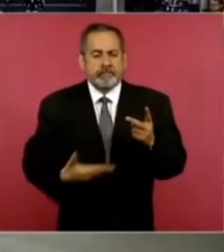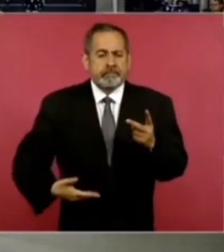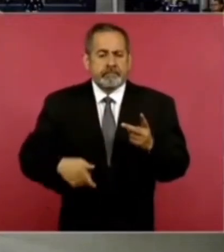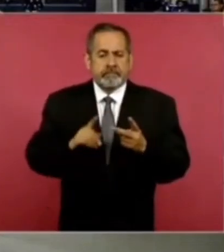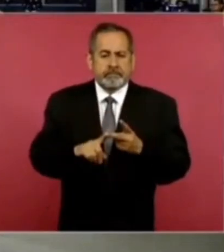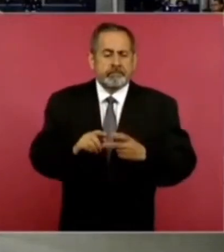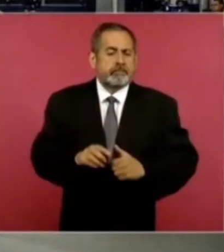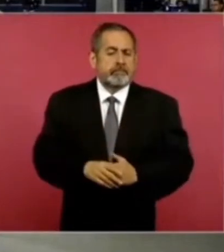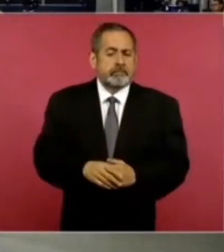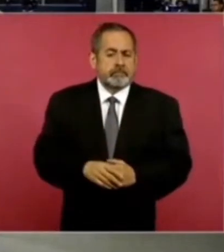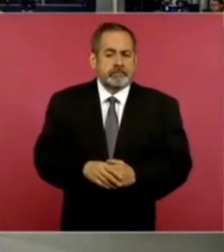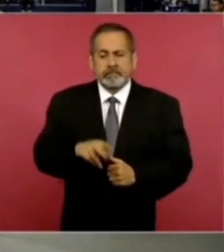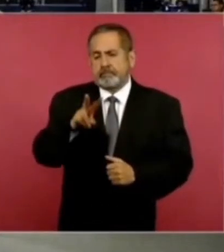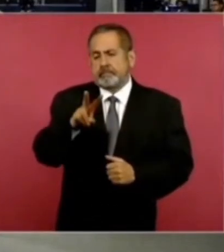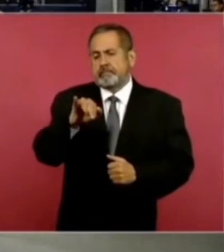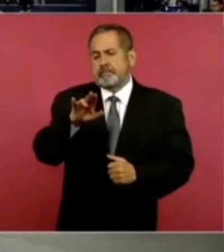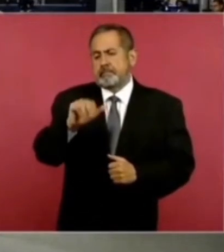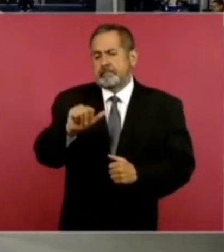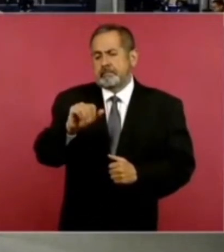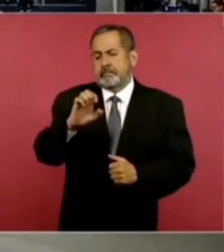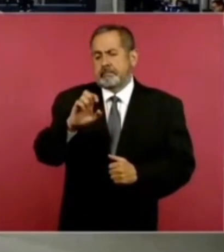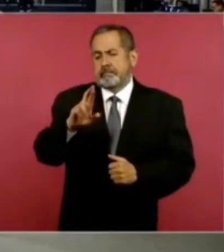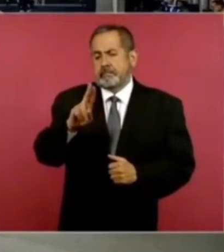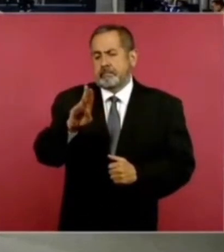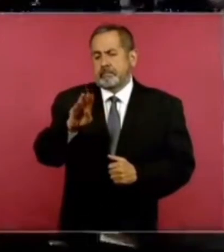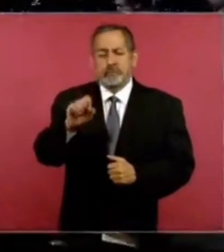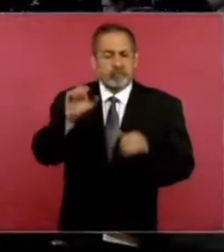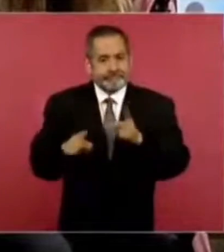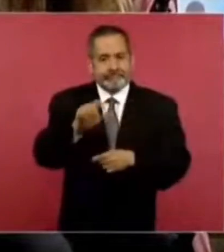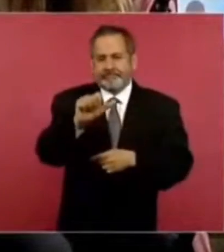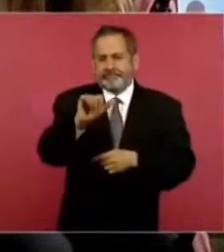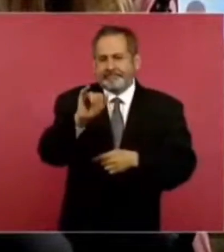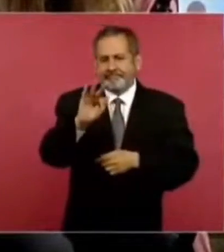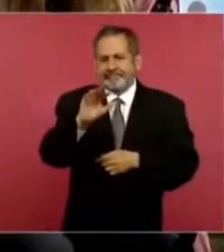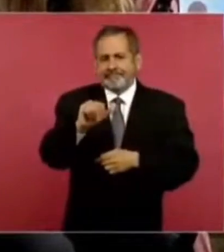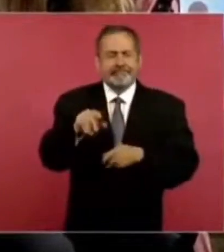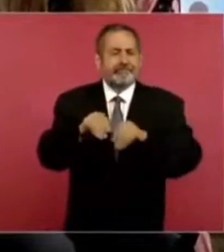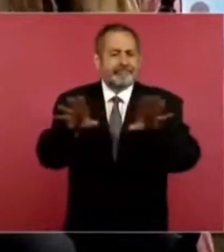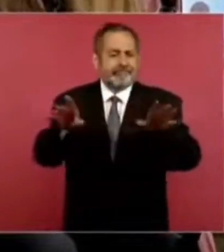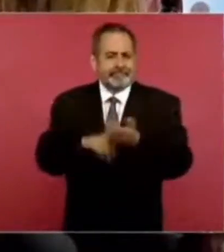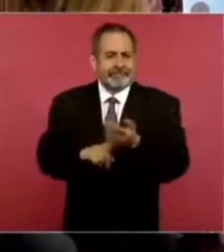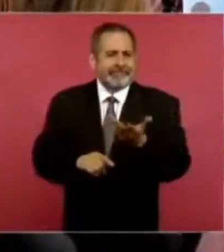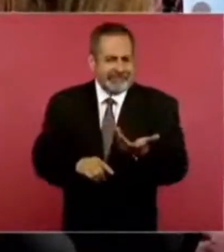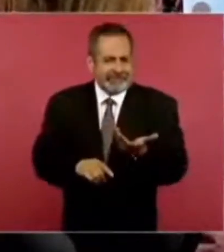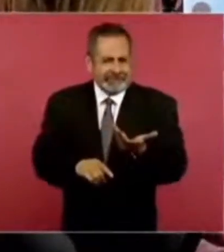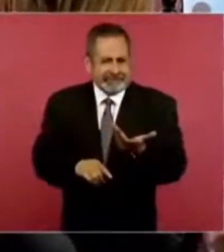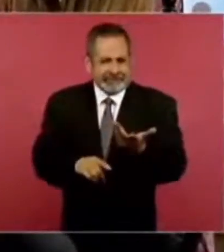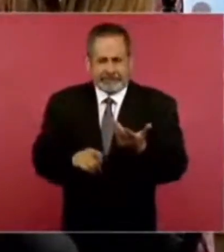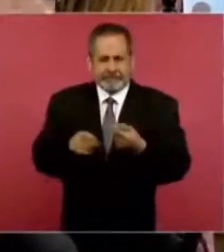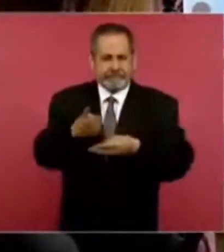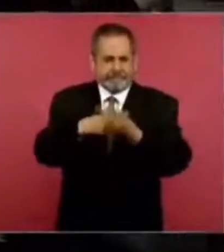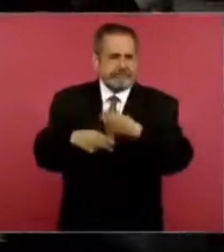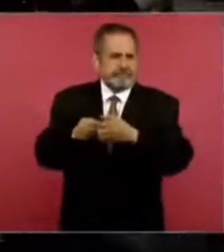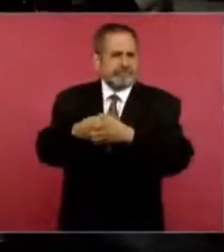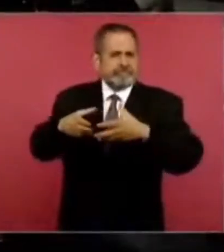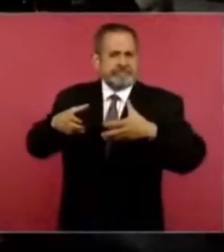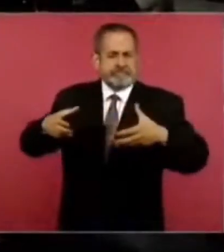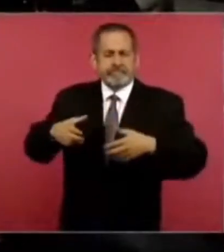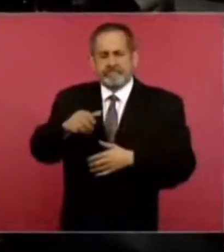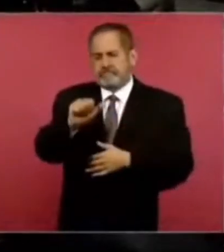Viva Aerobús recientemente anunció que va a estrenar 17